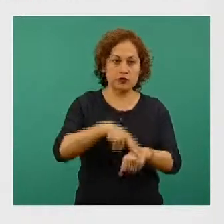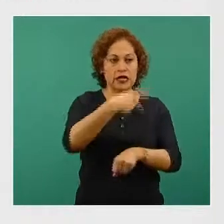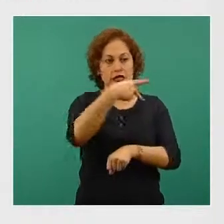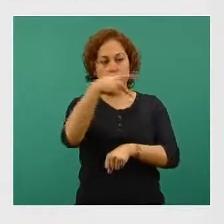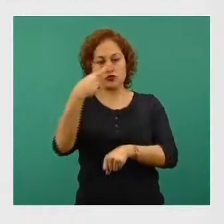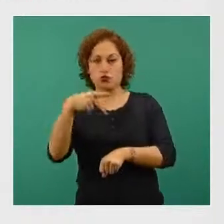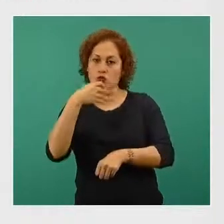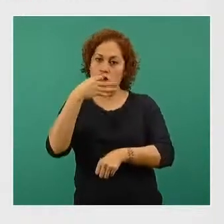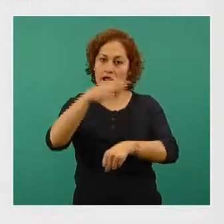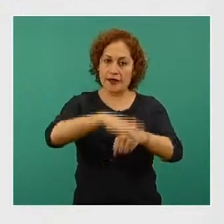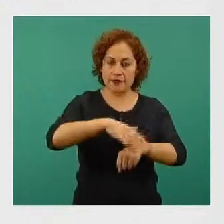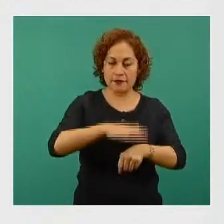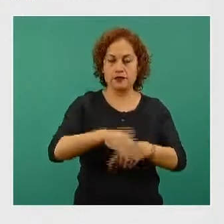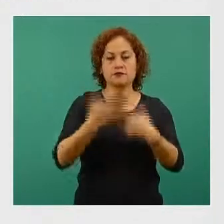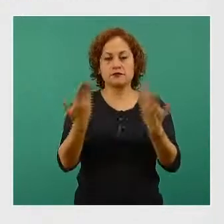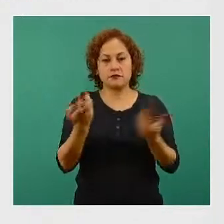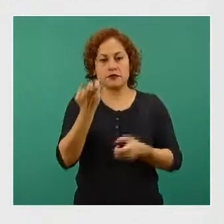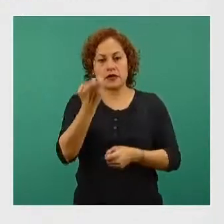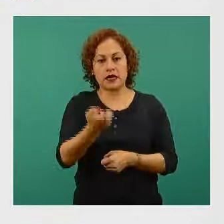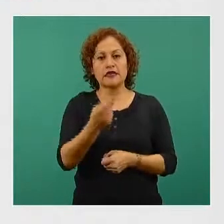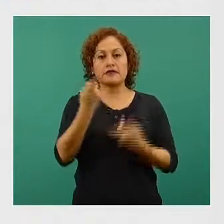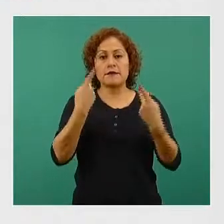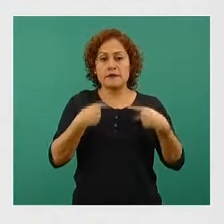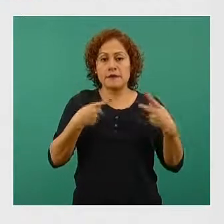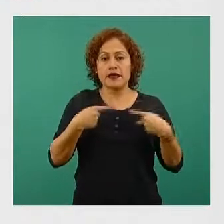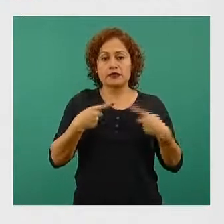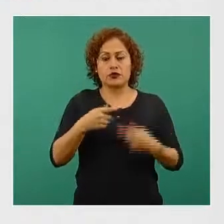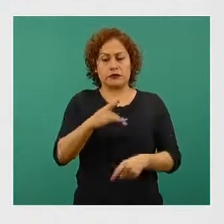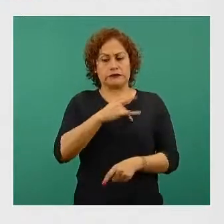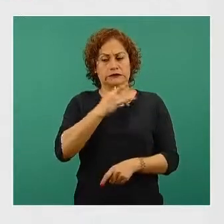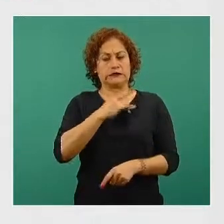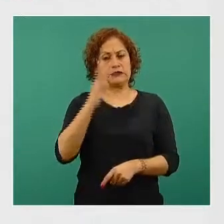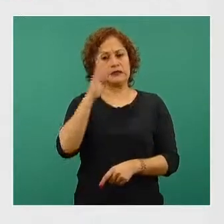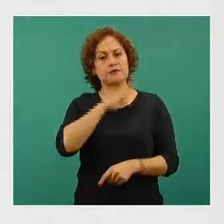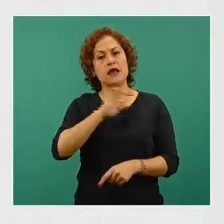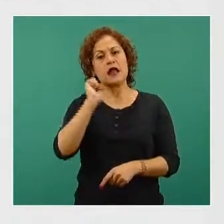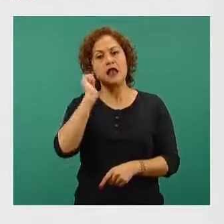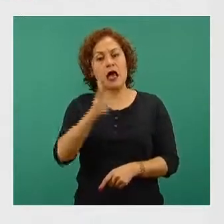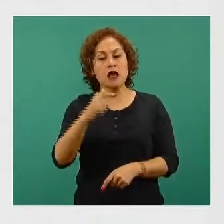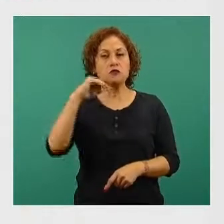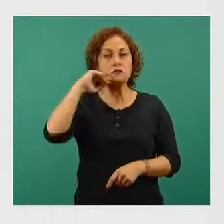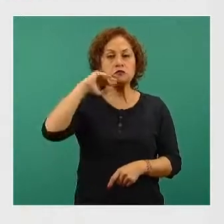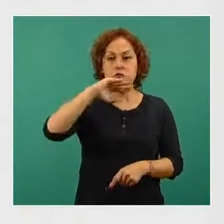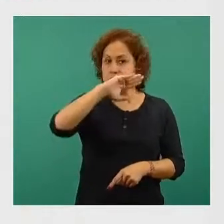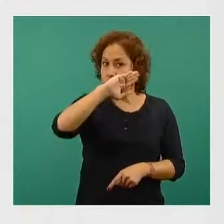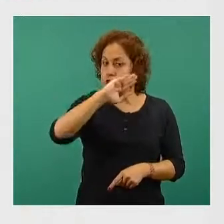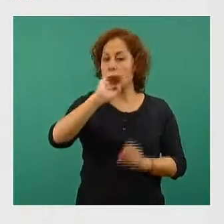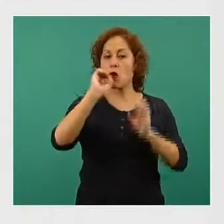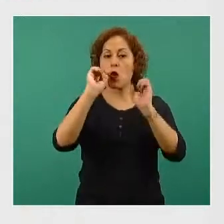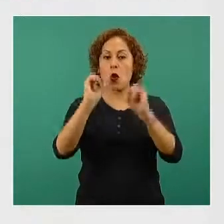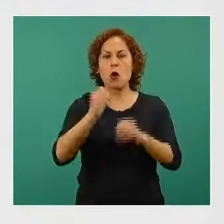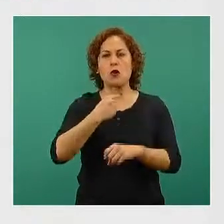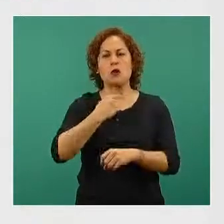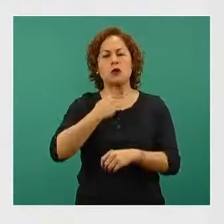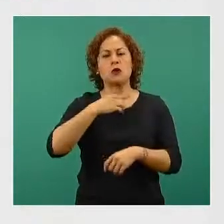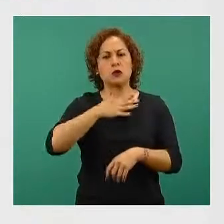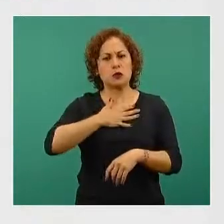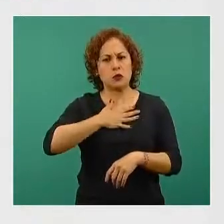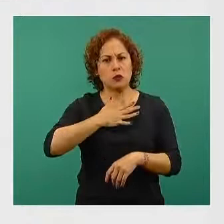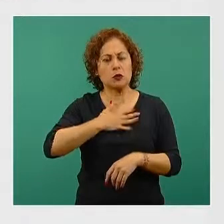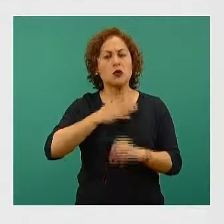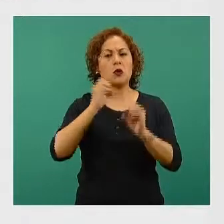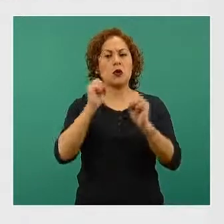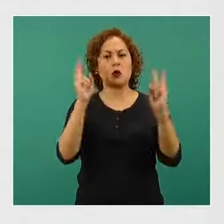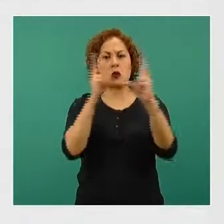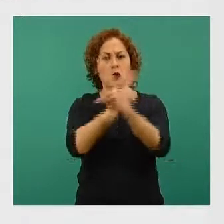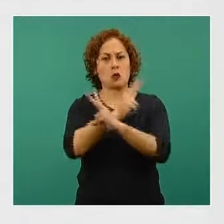signos y síntomas de enfermedad, una infección respiratoria aguda que puede ser leve o puede ser grave. La gran mayoría de ellos se confirma